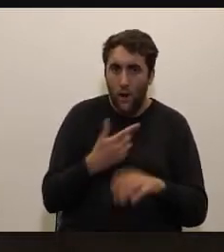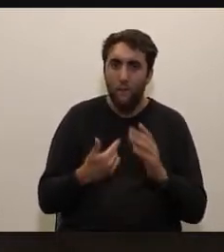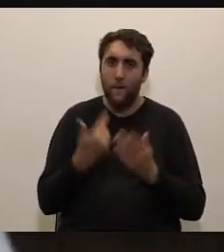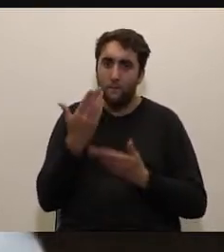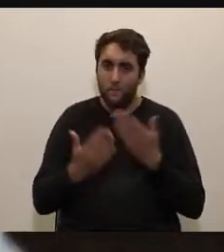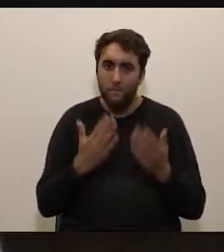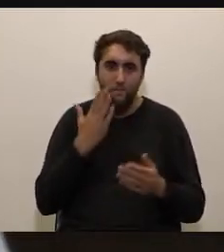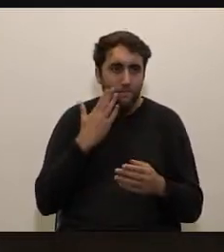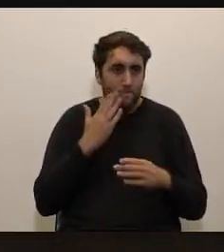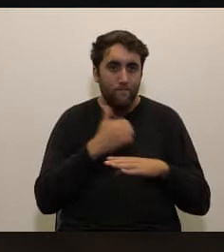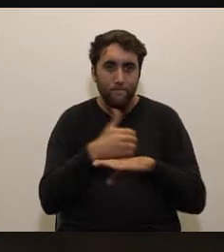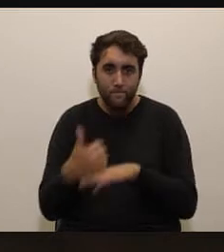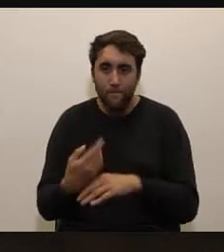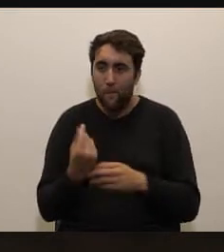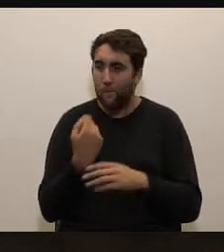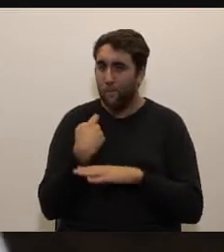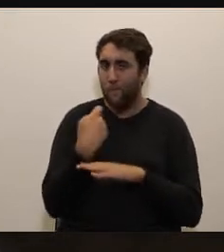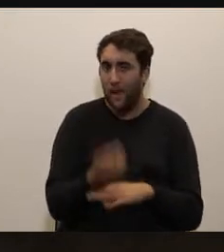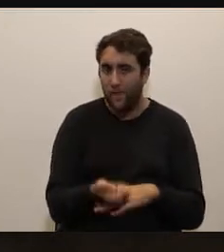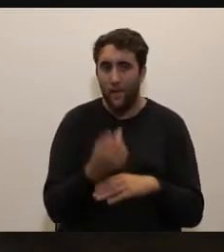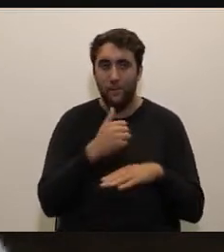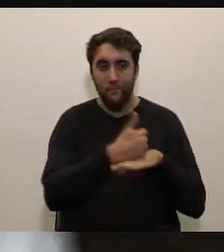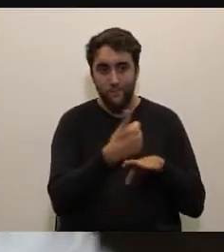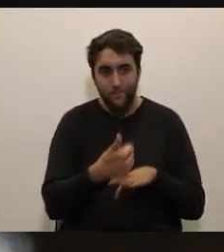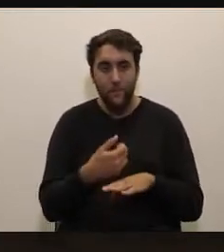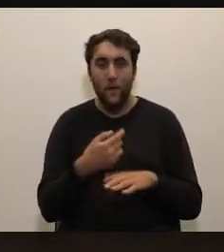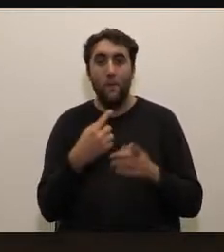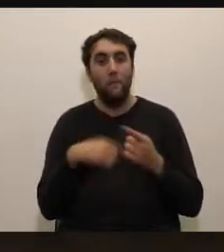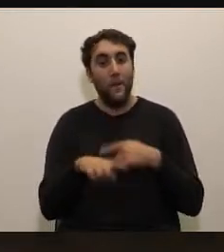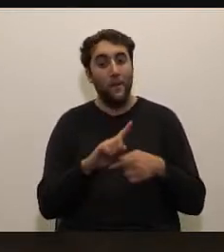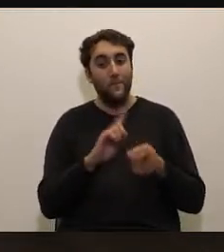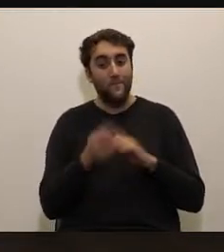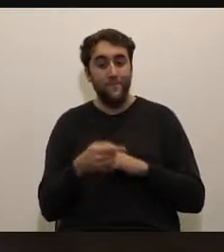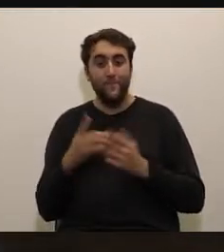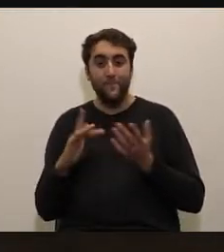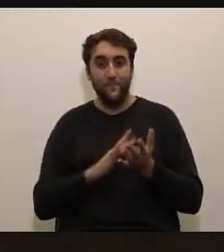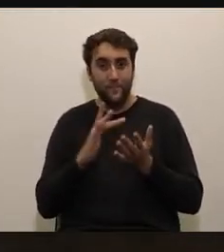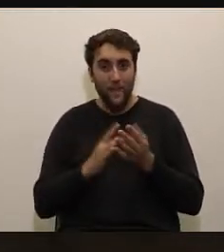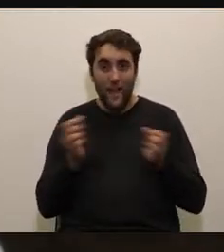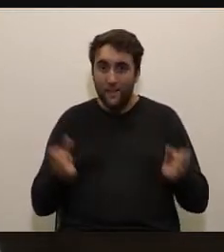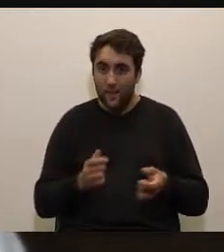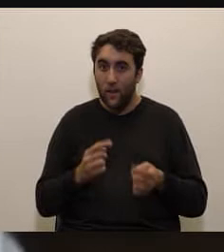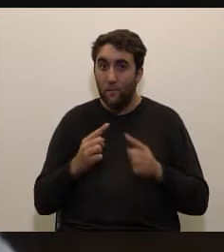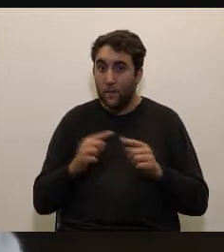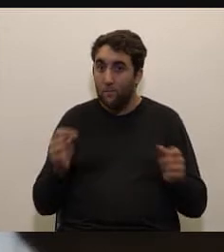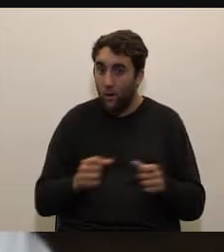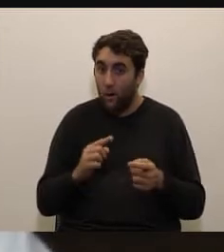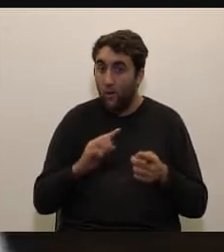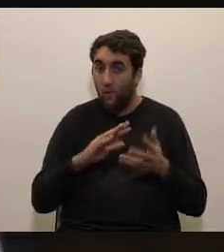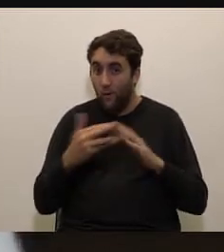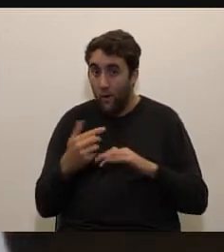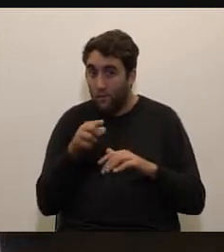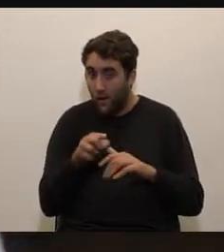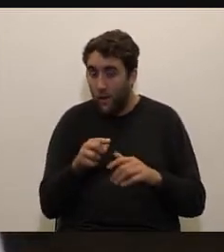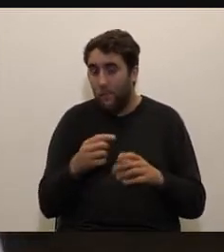cara a cara, más recursos físicos y qué sé yo. En el activismo digital, haciendo las cosas de determinada manera, ese potencial de llegada